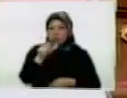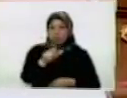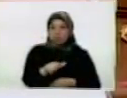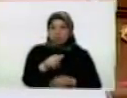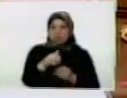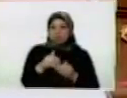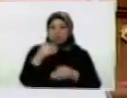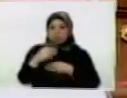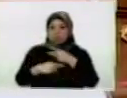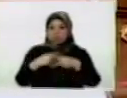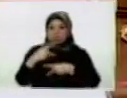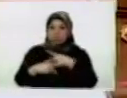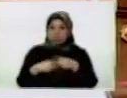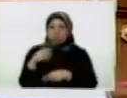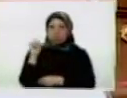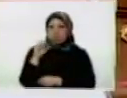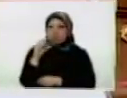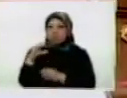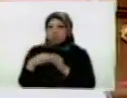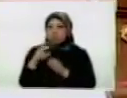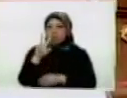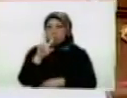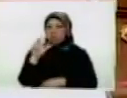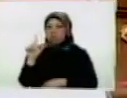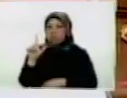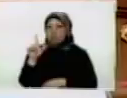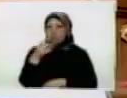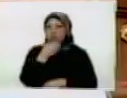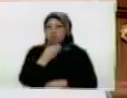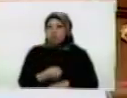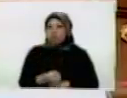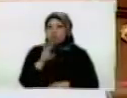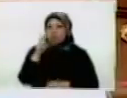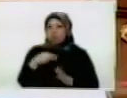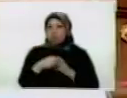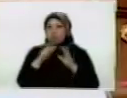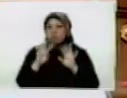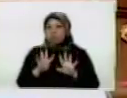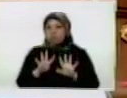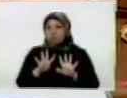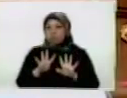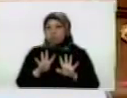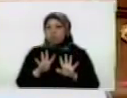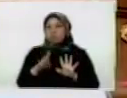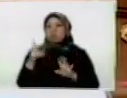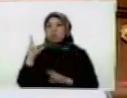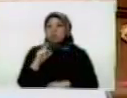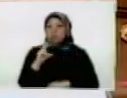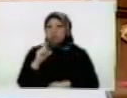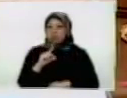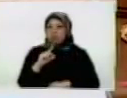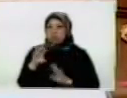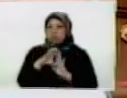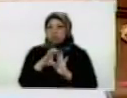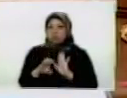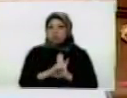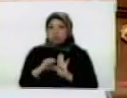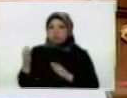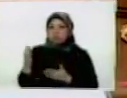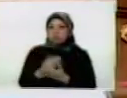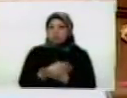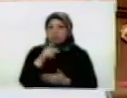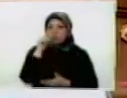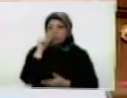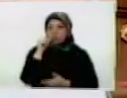del funcionamiento de dicha comisión hasta el 31 de diciembre de 2019. Y de segundo, el decreto constituyente en rechazo al